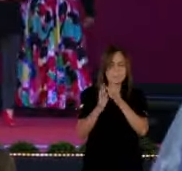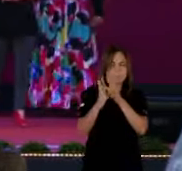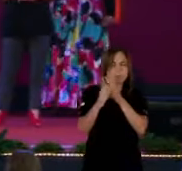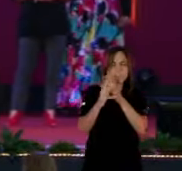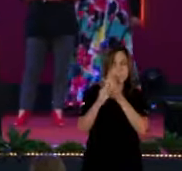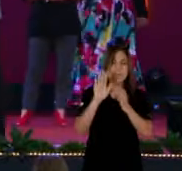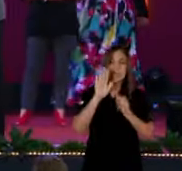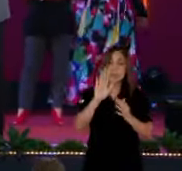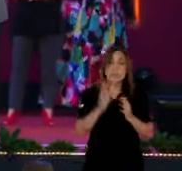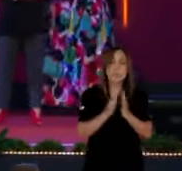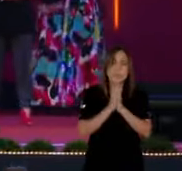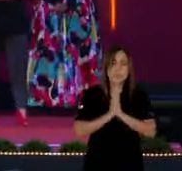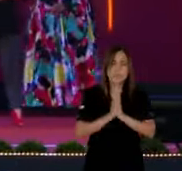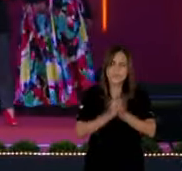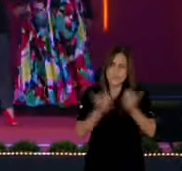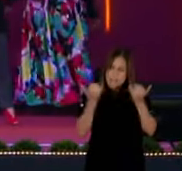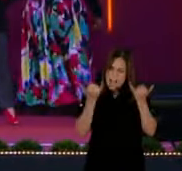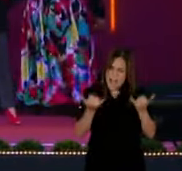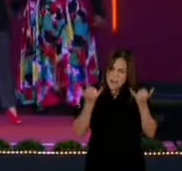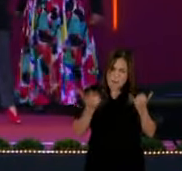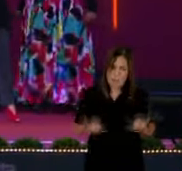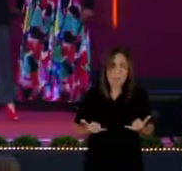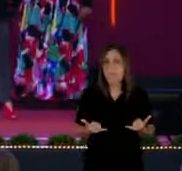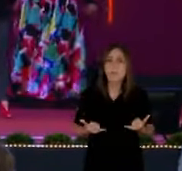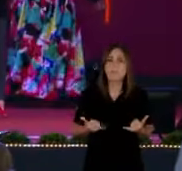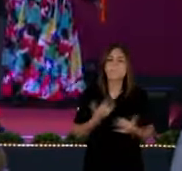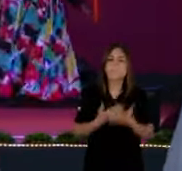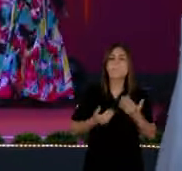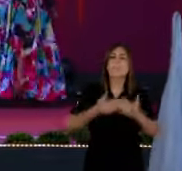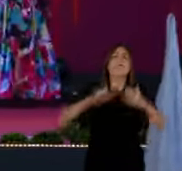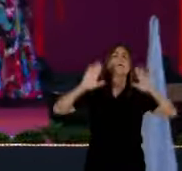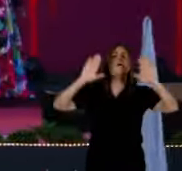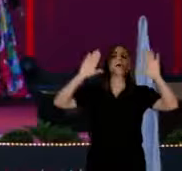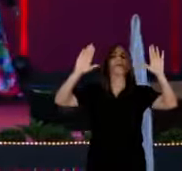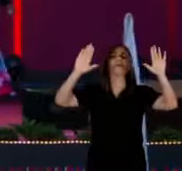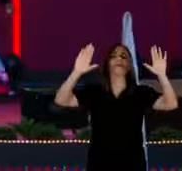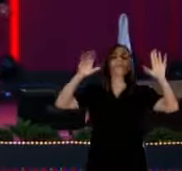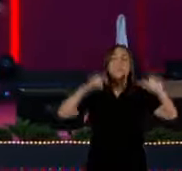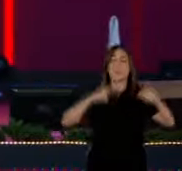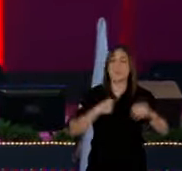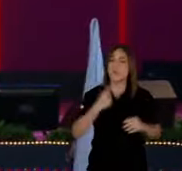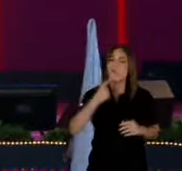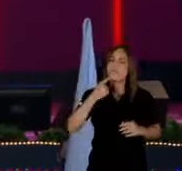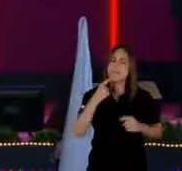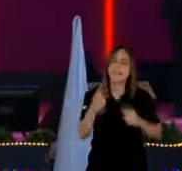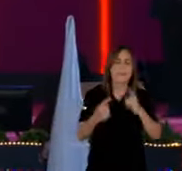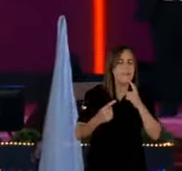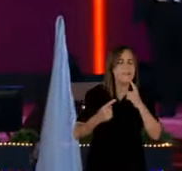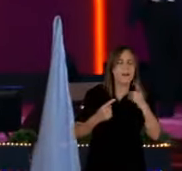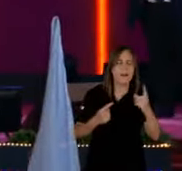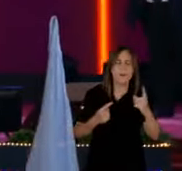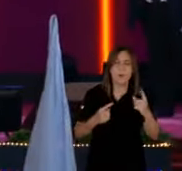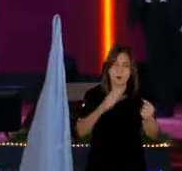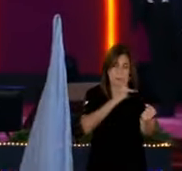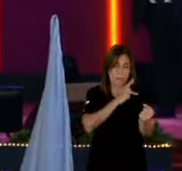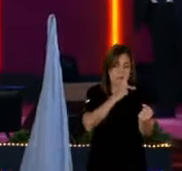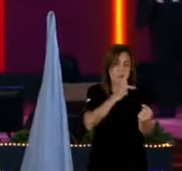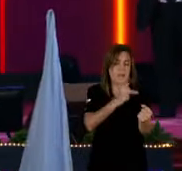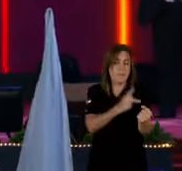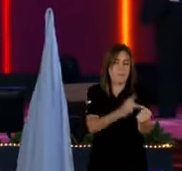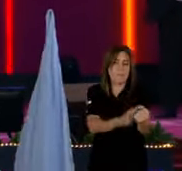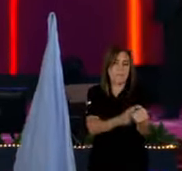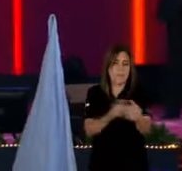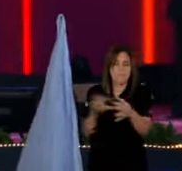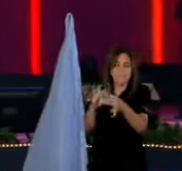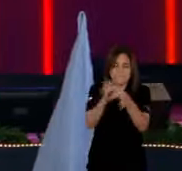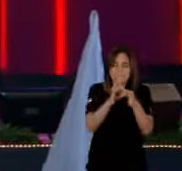Tu petición ahora mismo, levanta tus manos. Yo declaro en el poder del acuerdo, en el propósito que nos